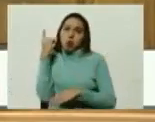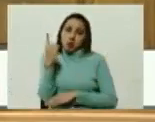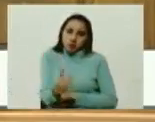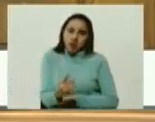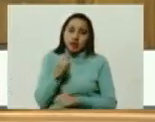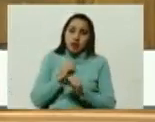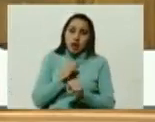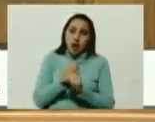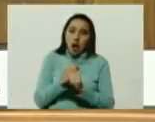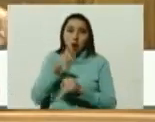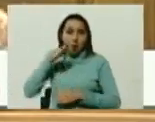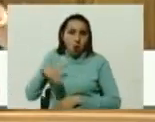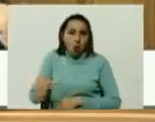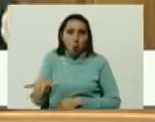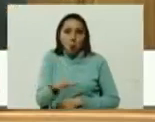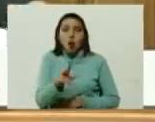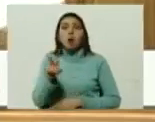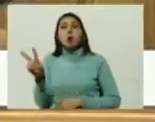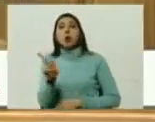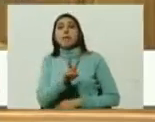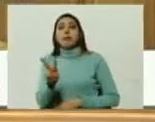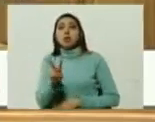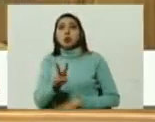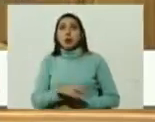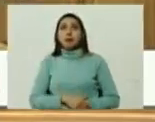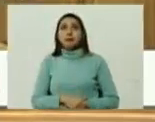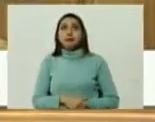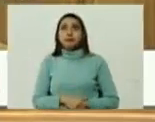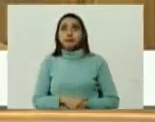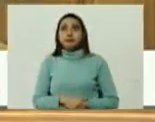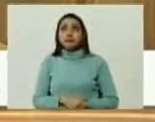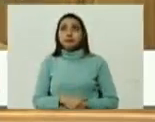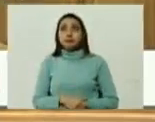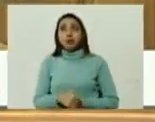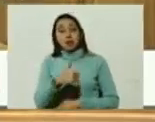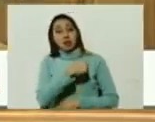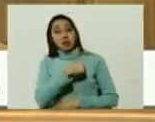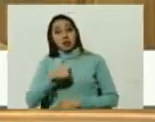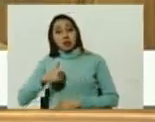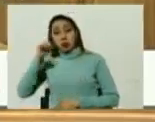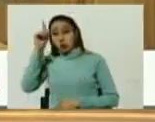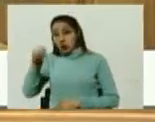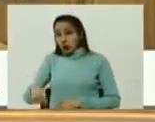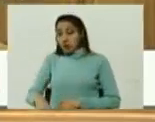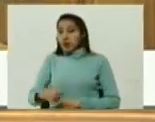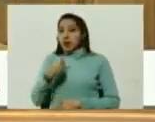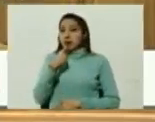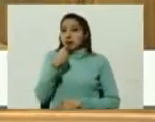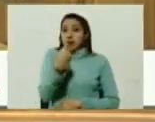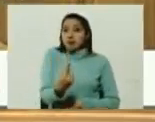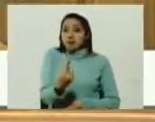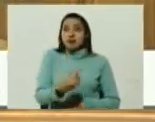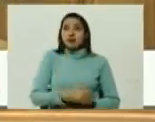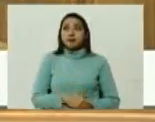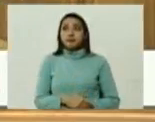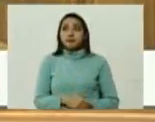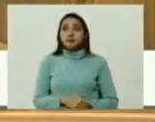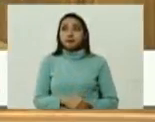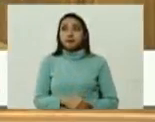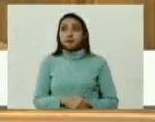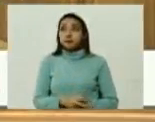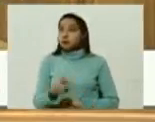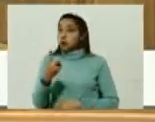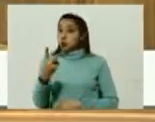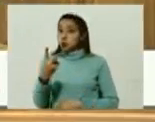pueblo y la república bolivariana de venezuela quiero señalar además que dos elementos